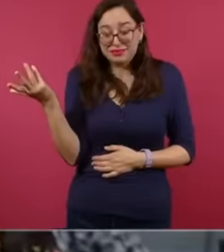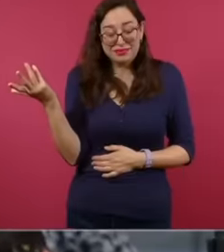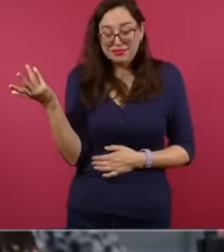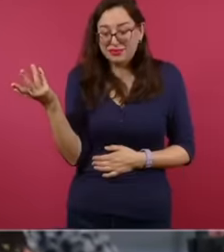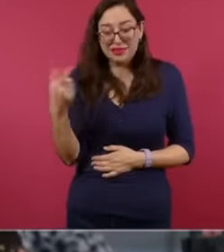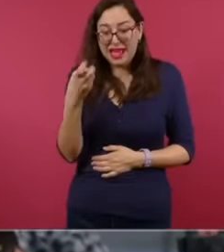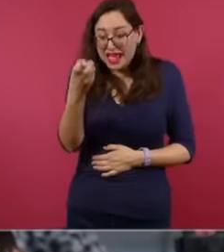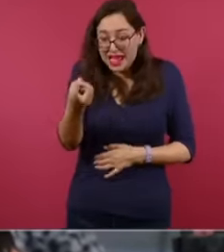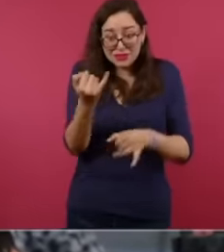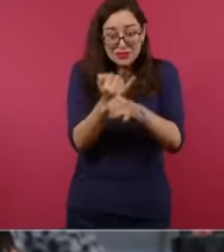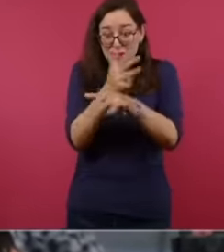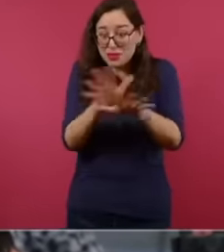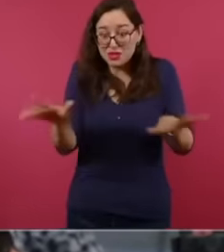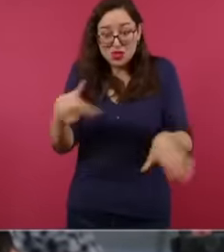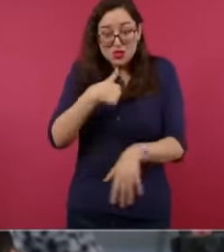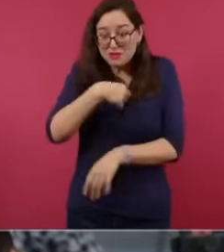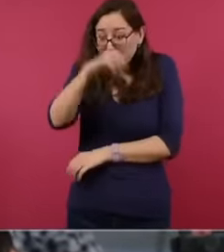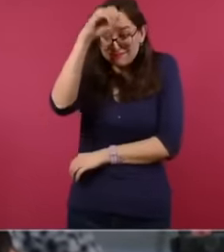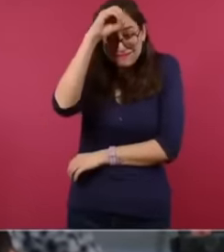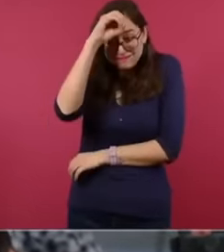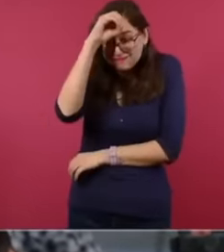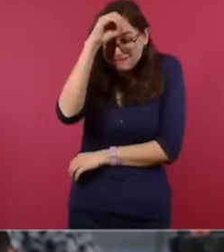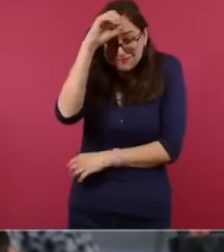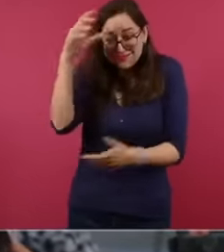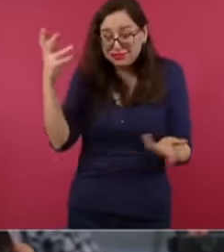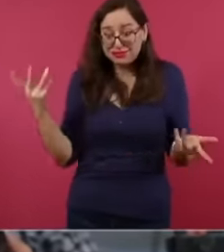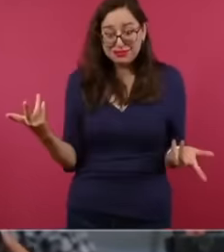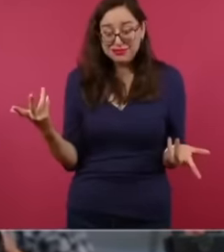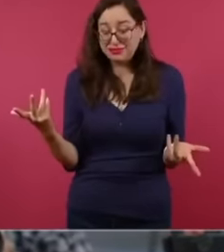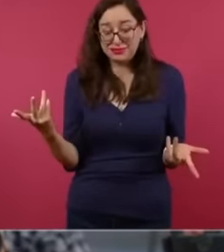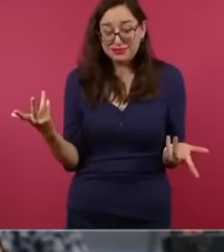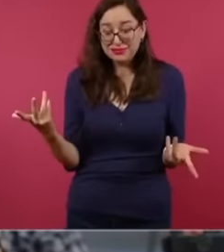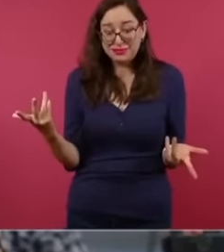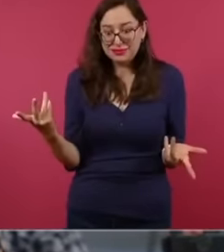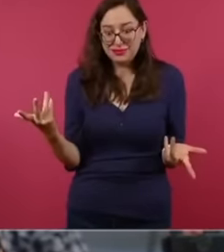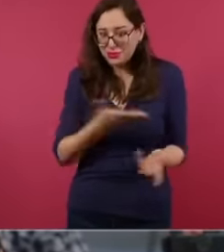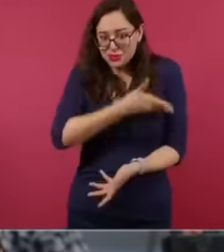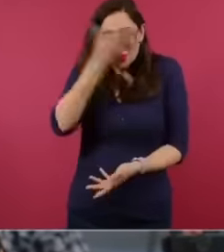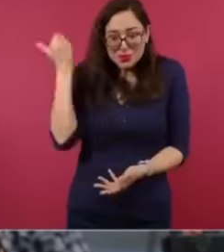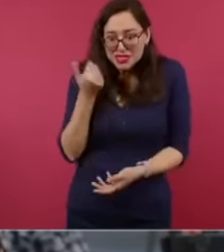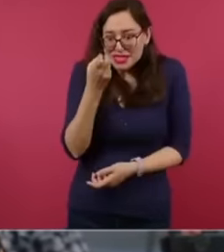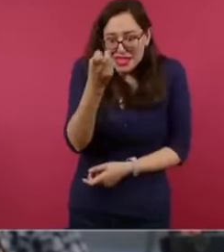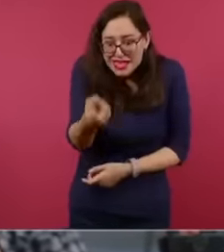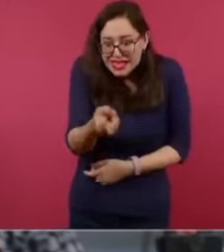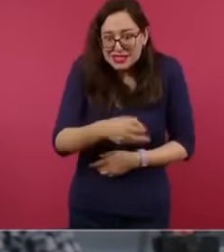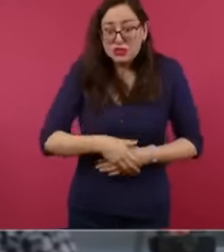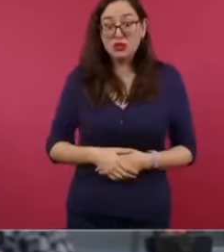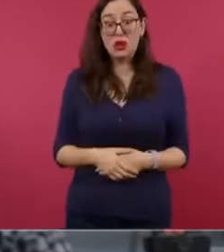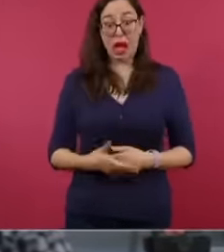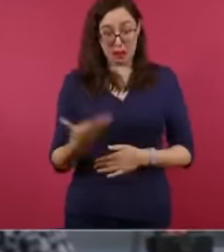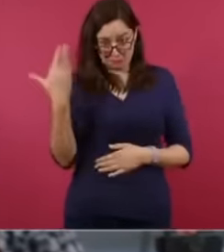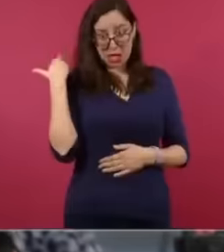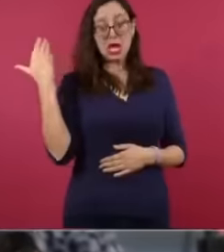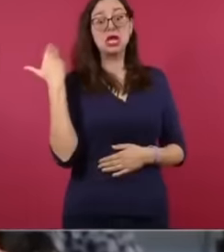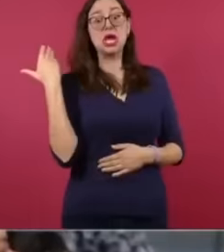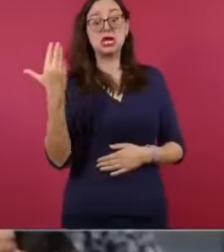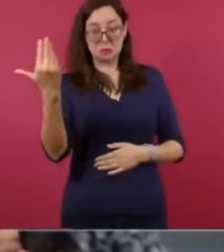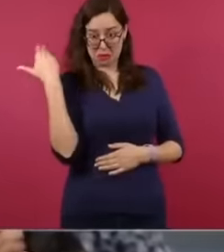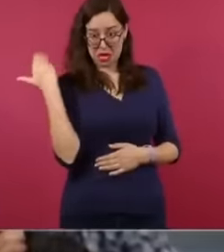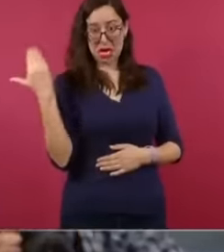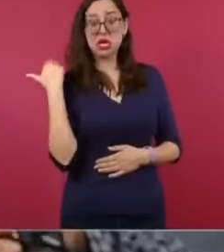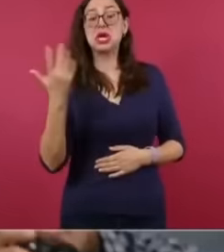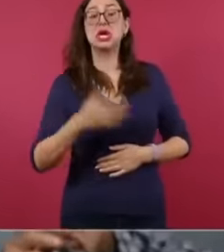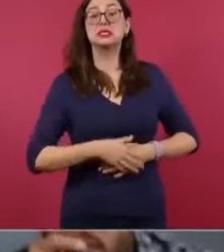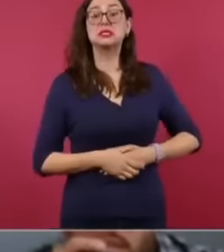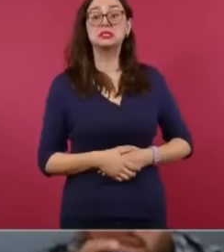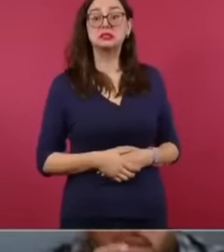Sí. Por favor, porque sí, mandaron sí, una alerta el 30 de abril, ahora reciente, de un medicamento que le salió malo a